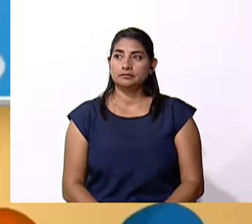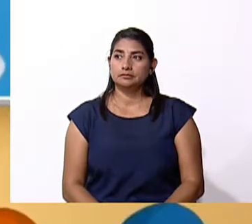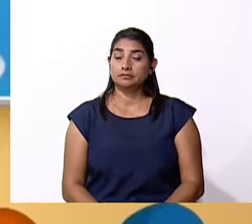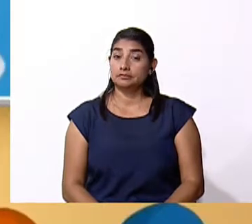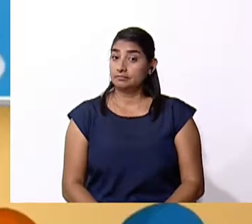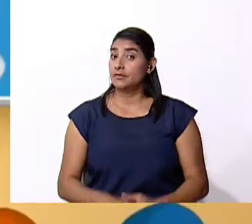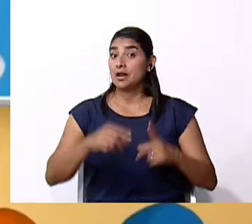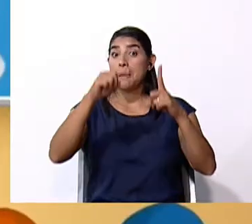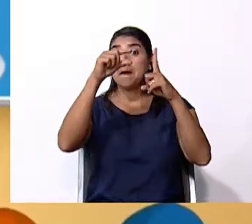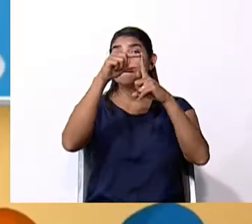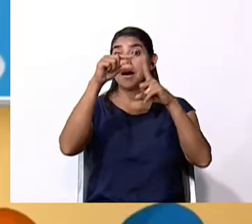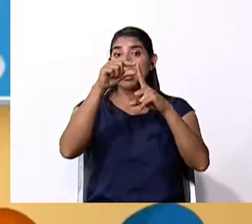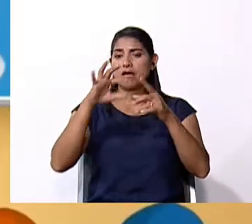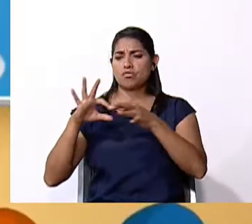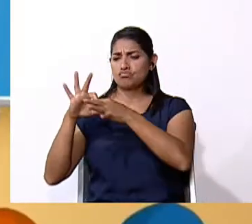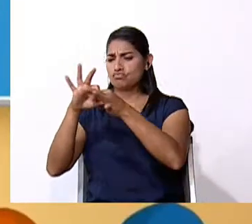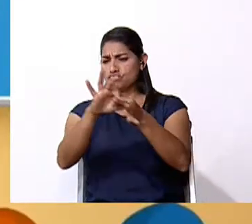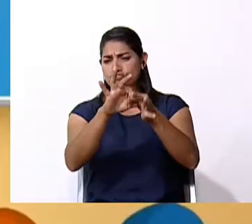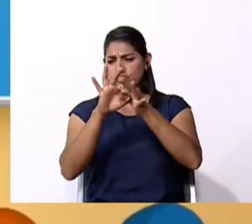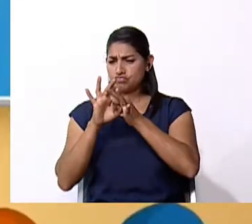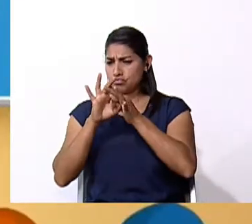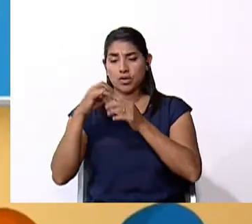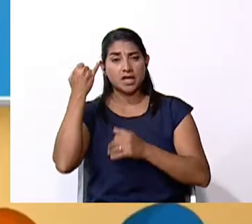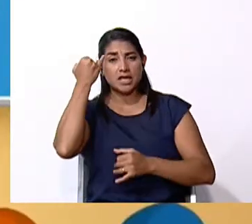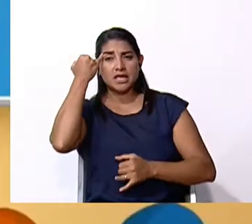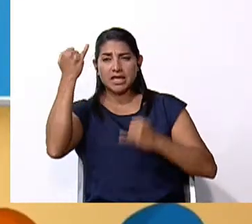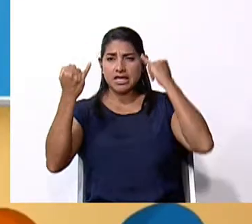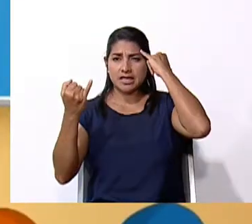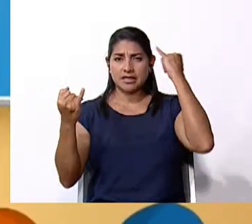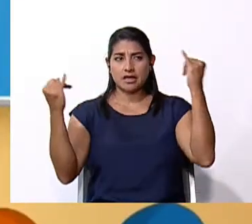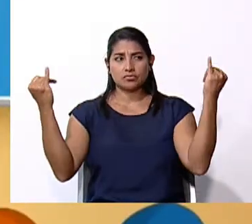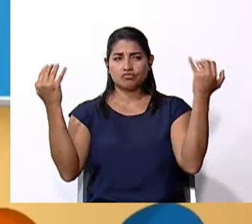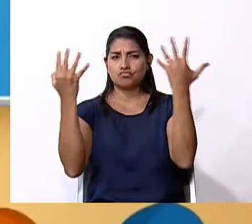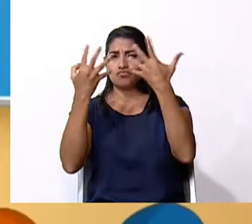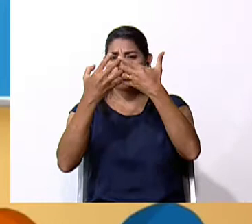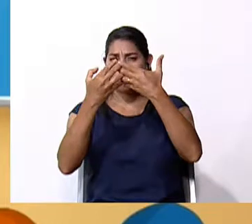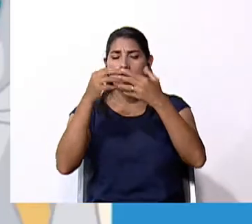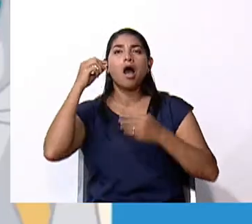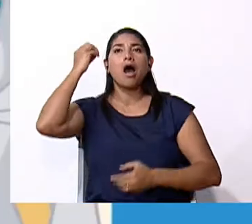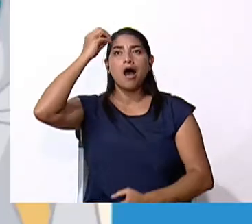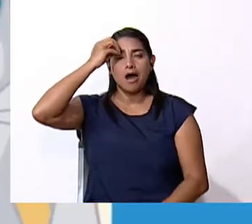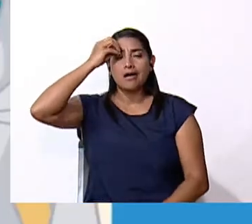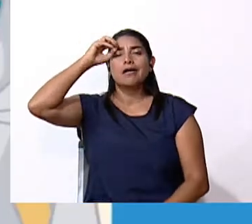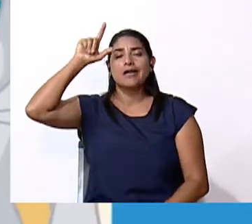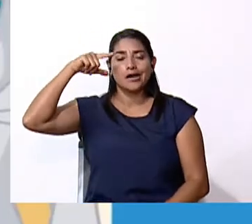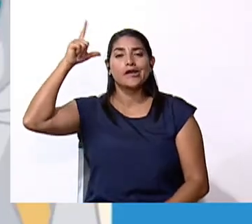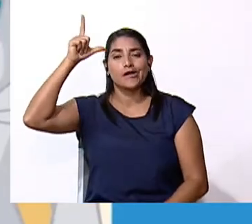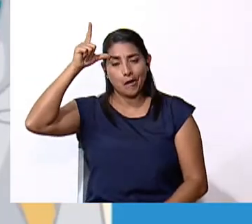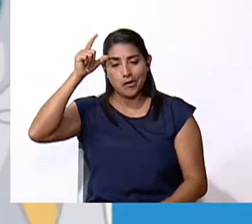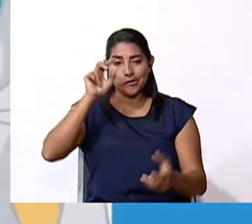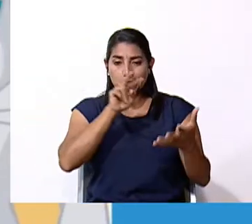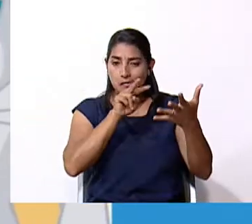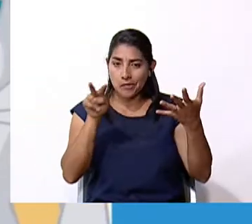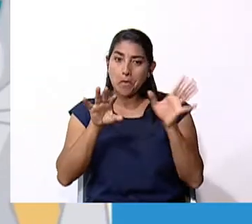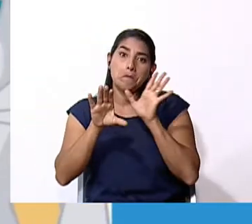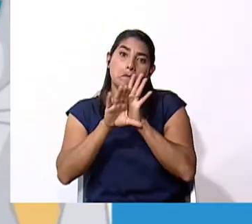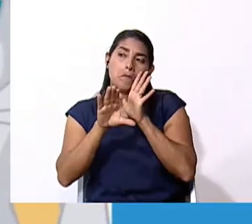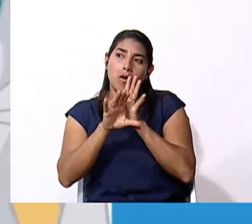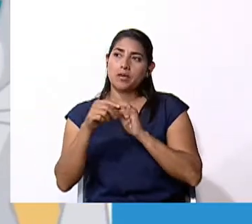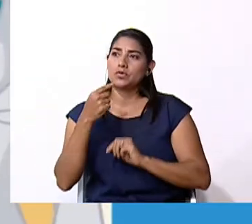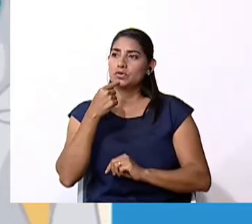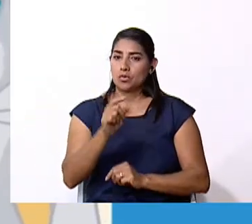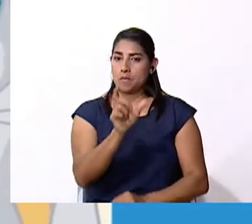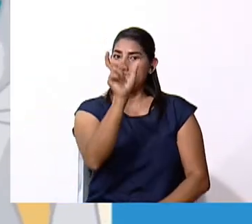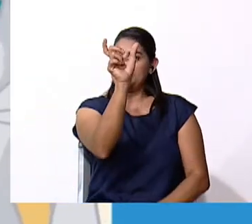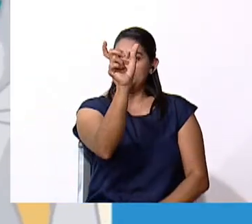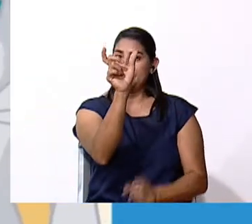Los conectores son palabras que relacionan las ideas entre sí, dando sentido al texto. Veamos. Yo les doy dos fragmentos